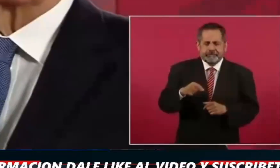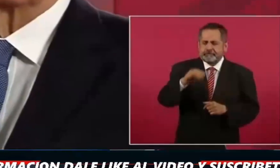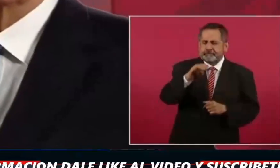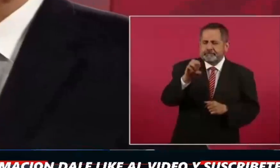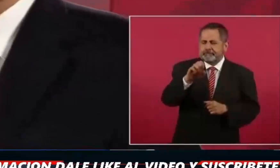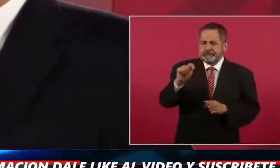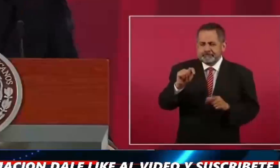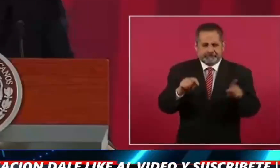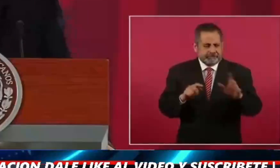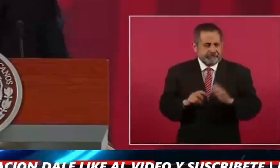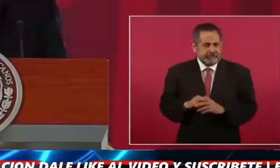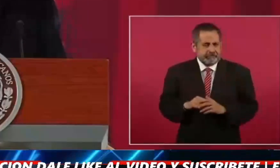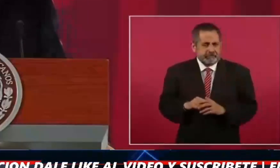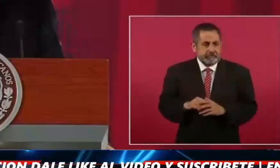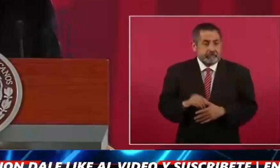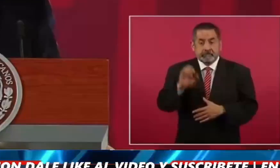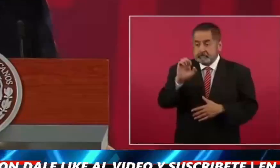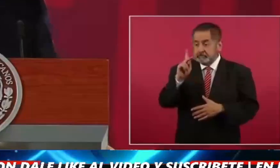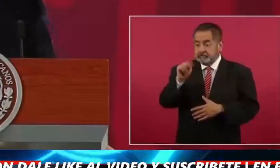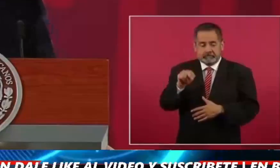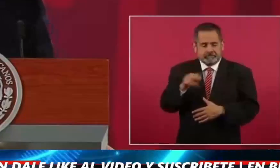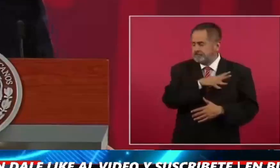Mitt, y no aceptó.